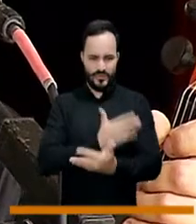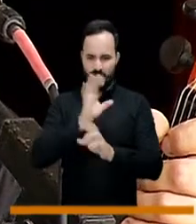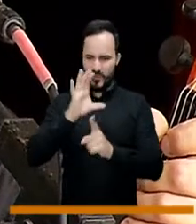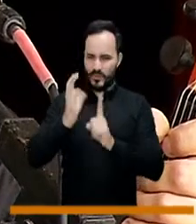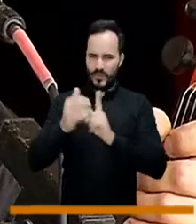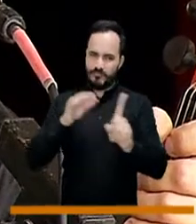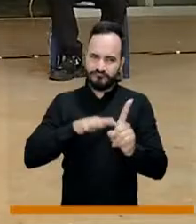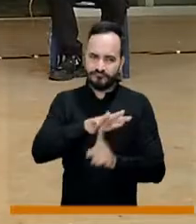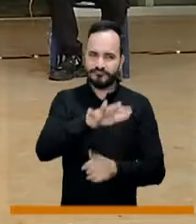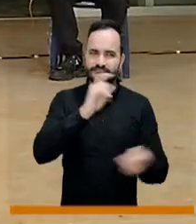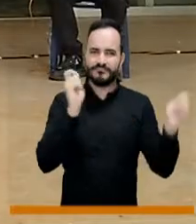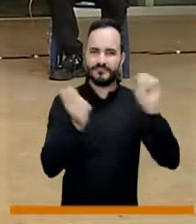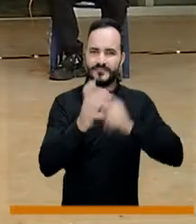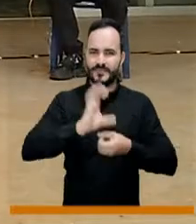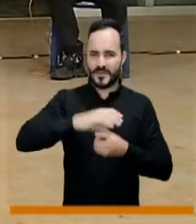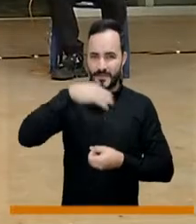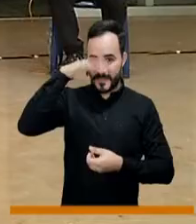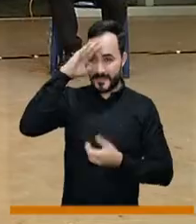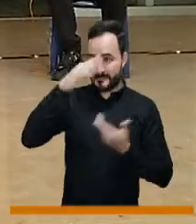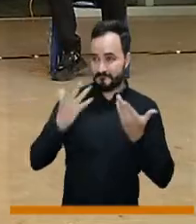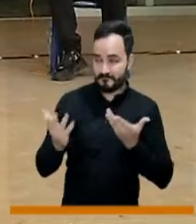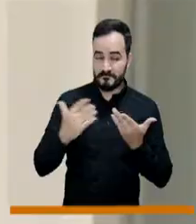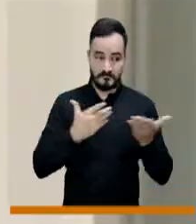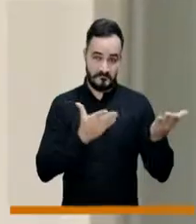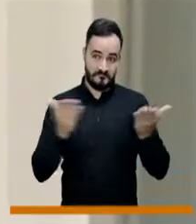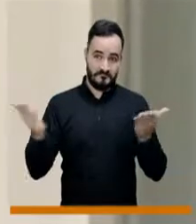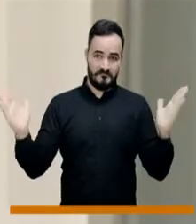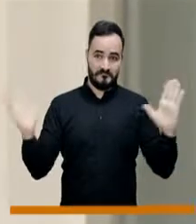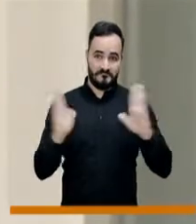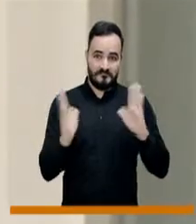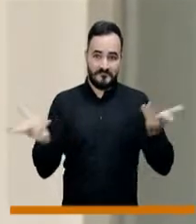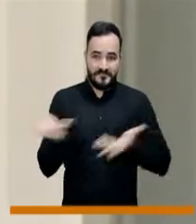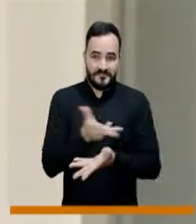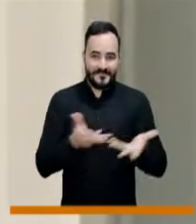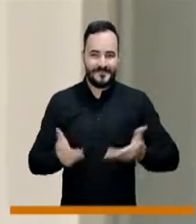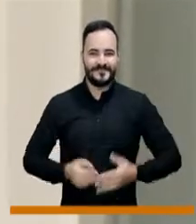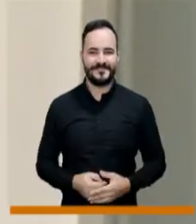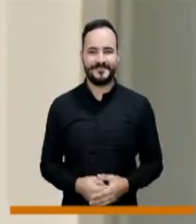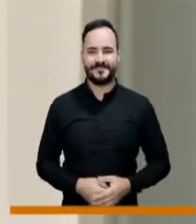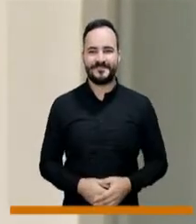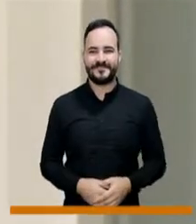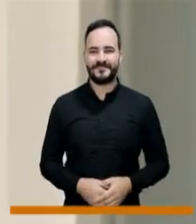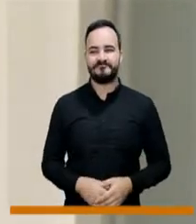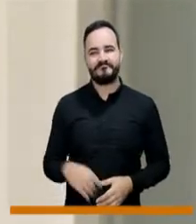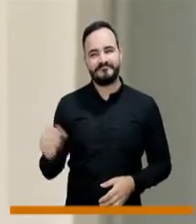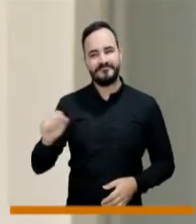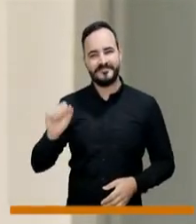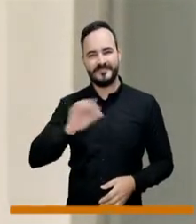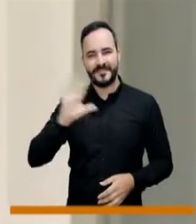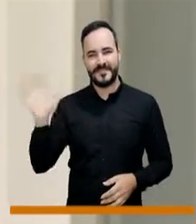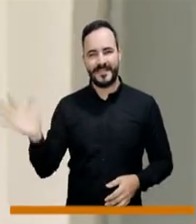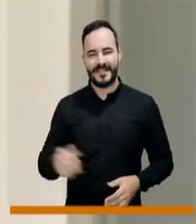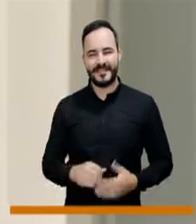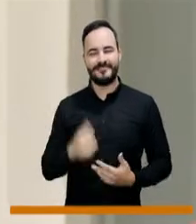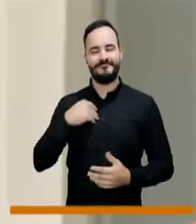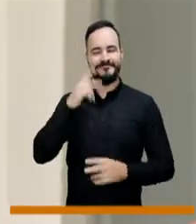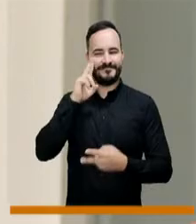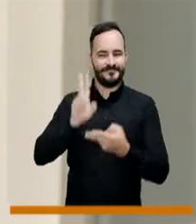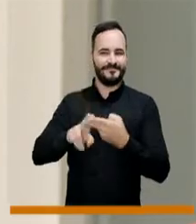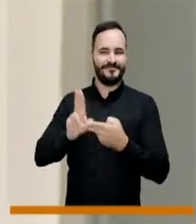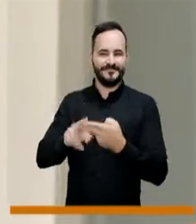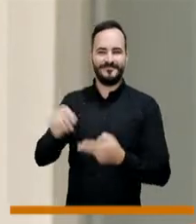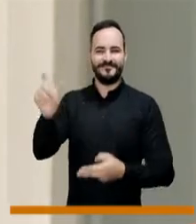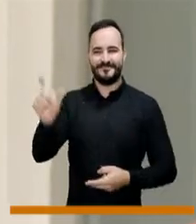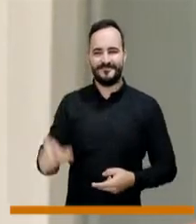importante. Daniel es líder, gestor cultural de la Comuna 8 en Villahermosa, abogado, cantante y gestor de varias agrupaciones y